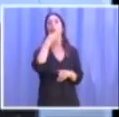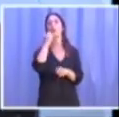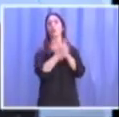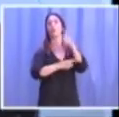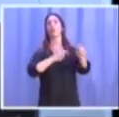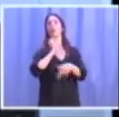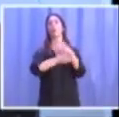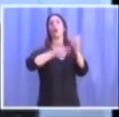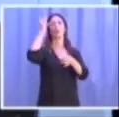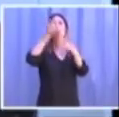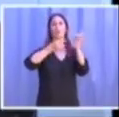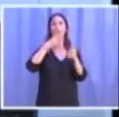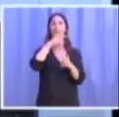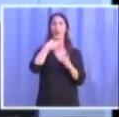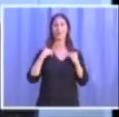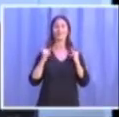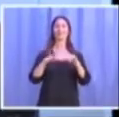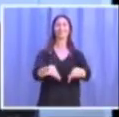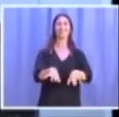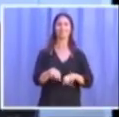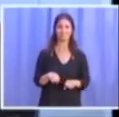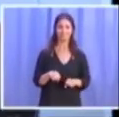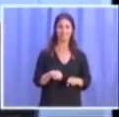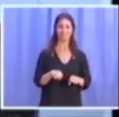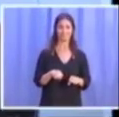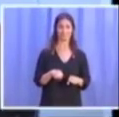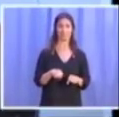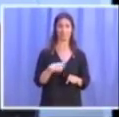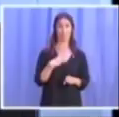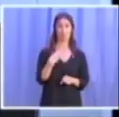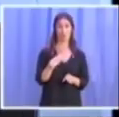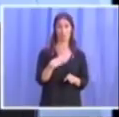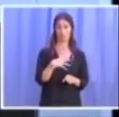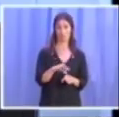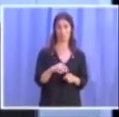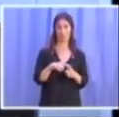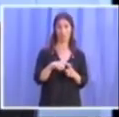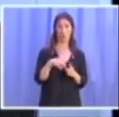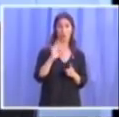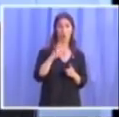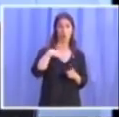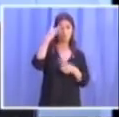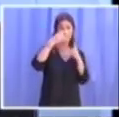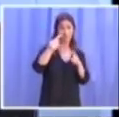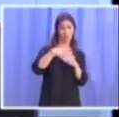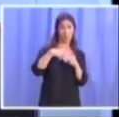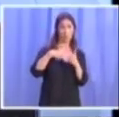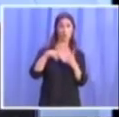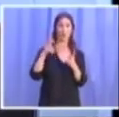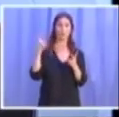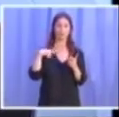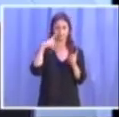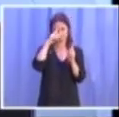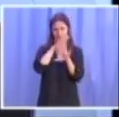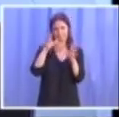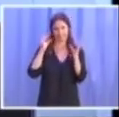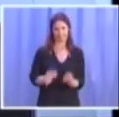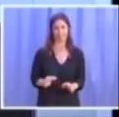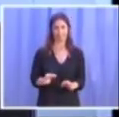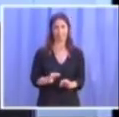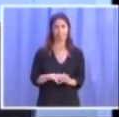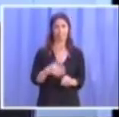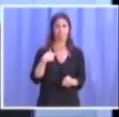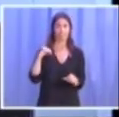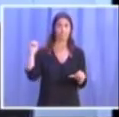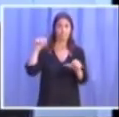Aquí quienes llegamos tenemos dos posibilidades, o inventarnos cosas o venir con certeza. Y esa certeza es lo que el Partido Socialista, lo